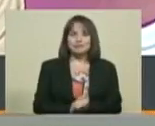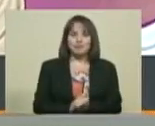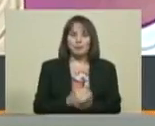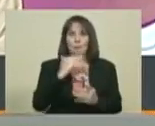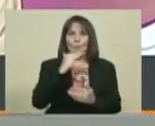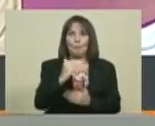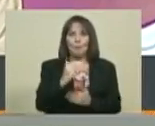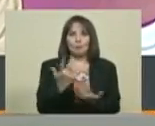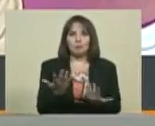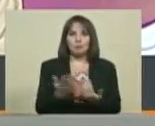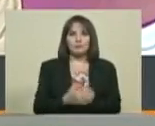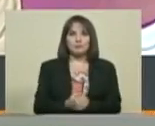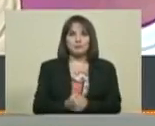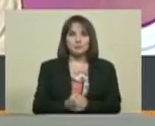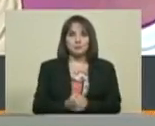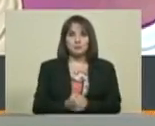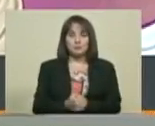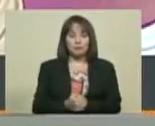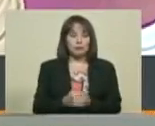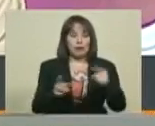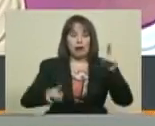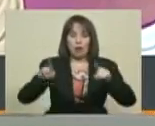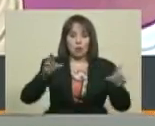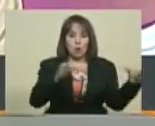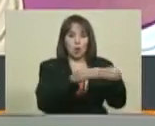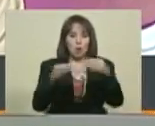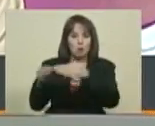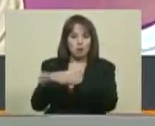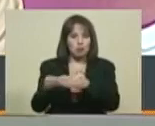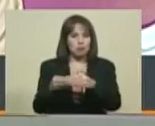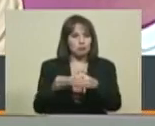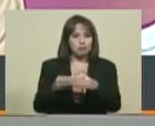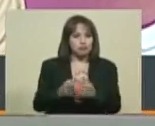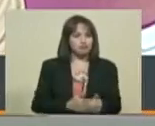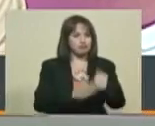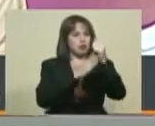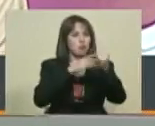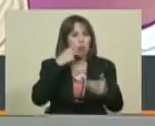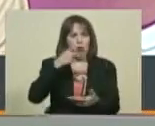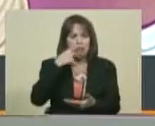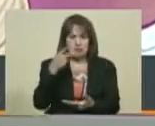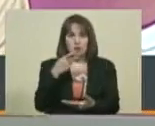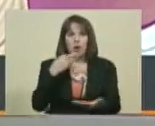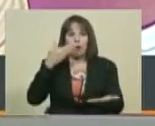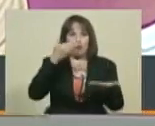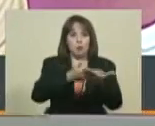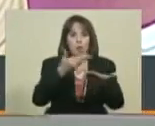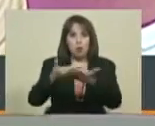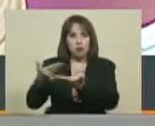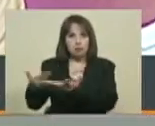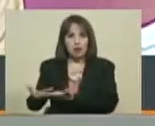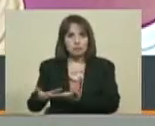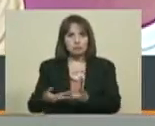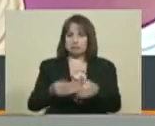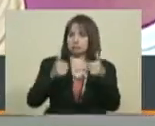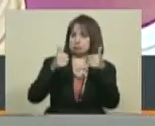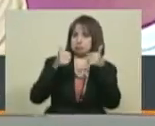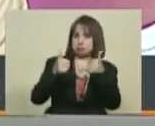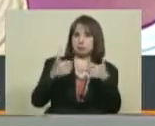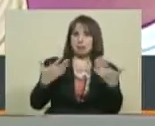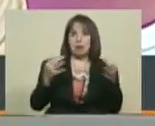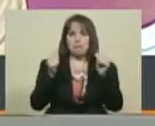Y varias corrientes sindicales del gran polo patriótico hicieron propuestas extraordinarias, así las califico.